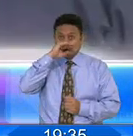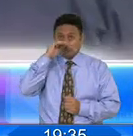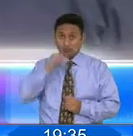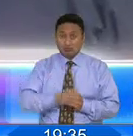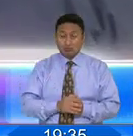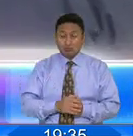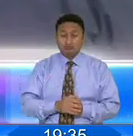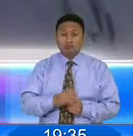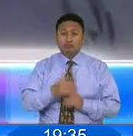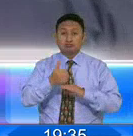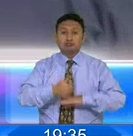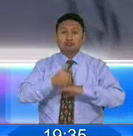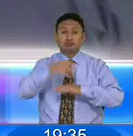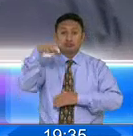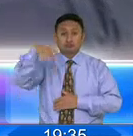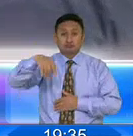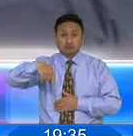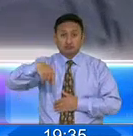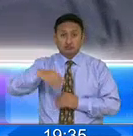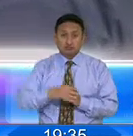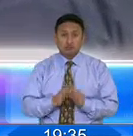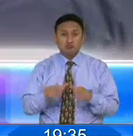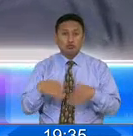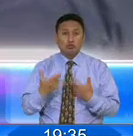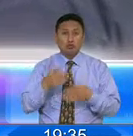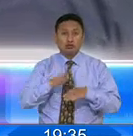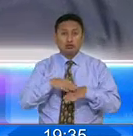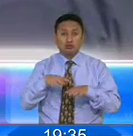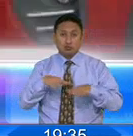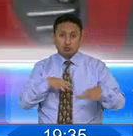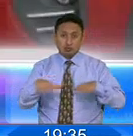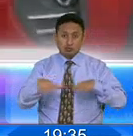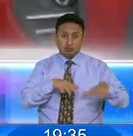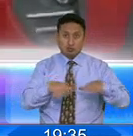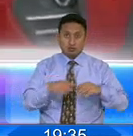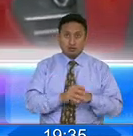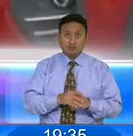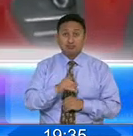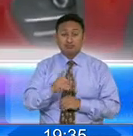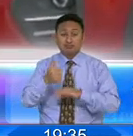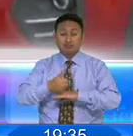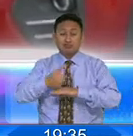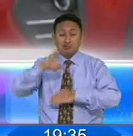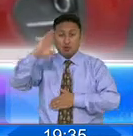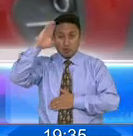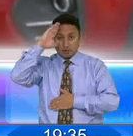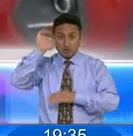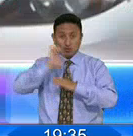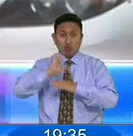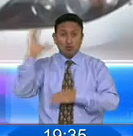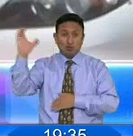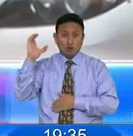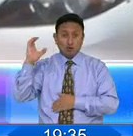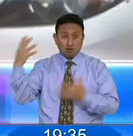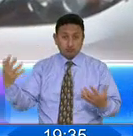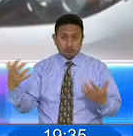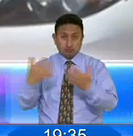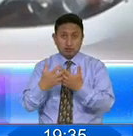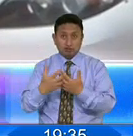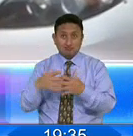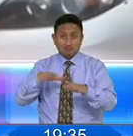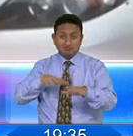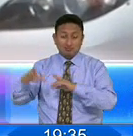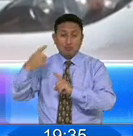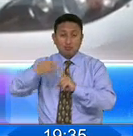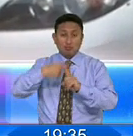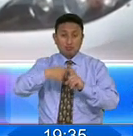el gobernador de la provincia resaltó que esto fue posible gracias a las coordinaciones realizadas entre entidades policiales de Ecuador y Colombia. Las operaciones duraron varios